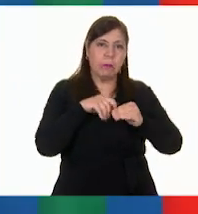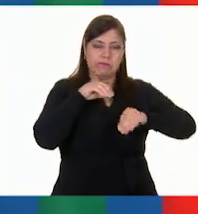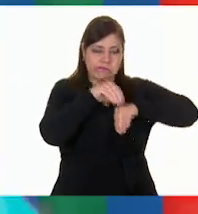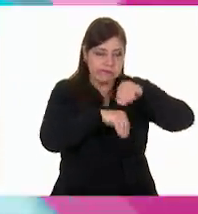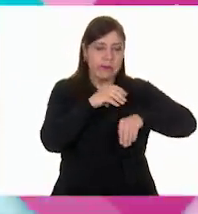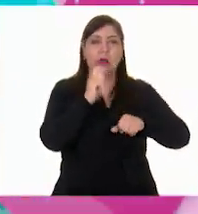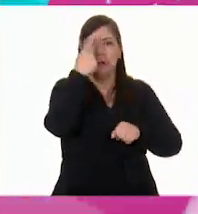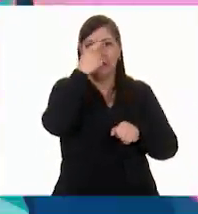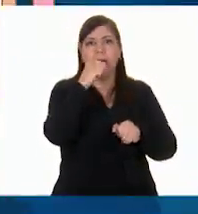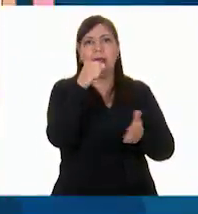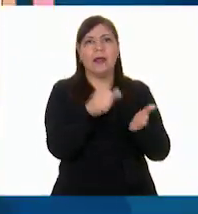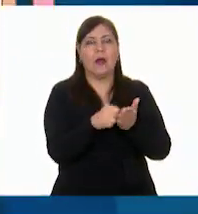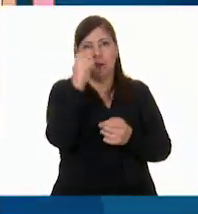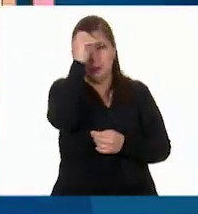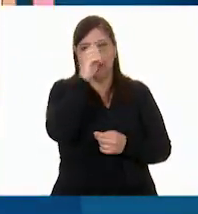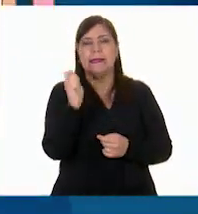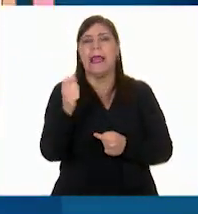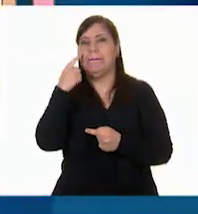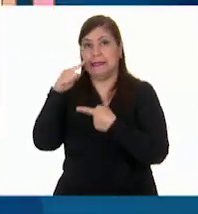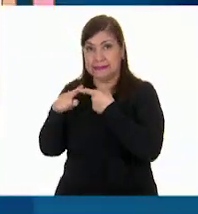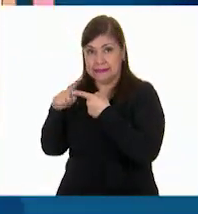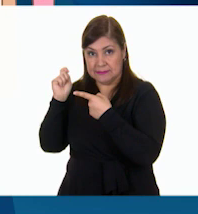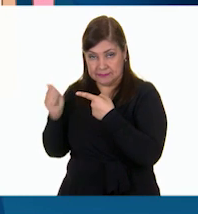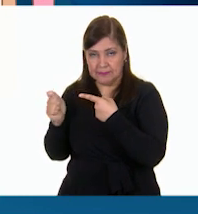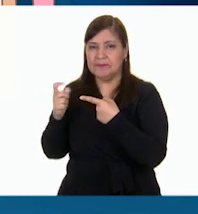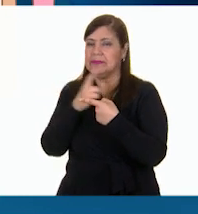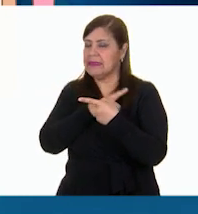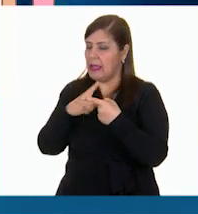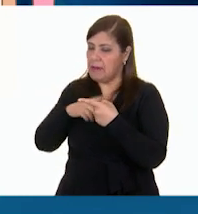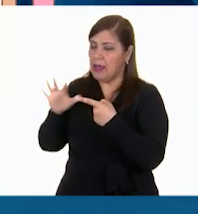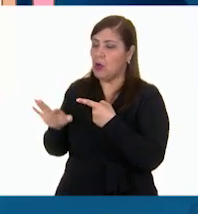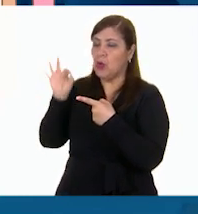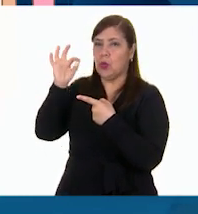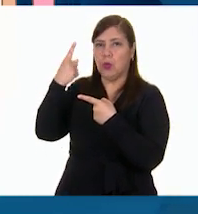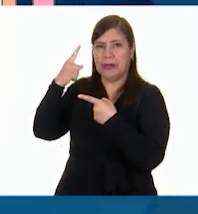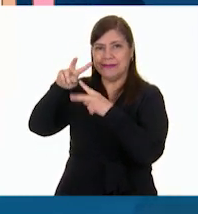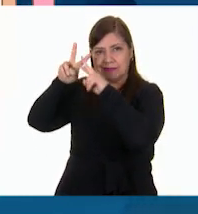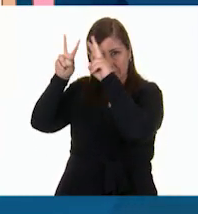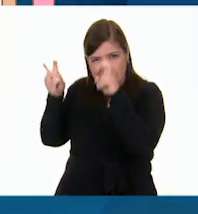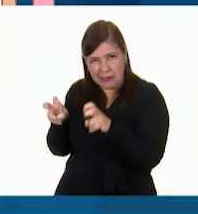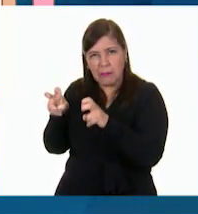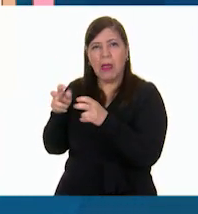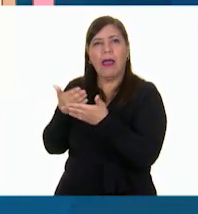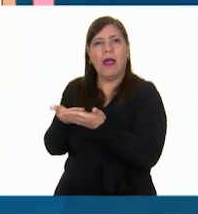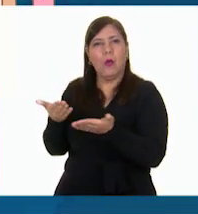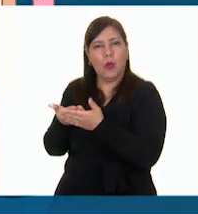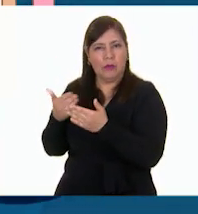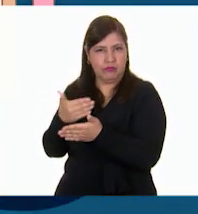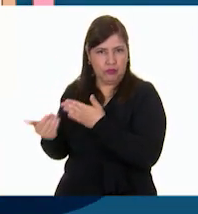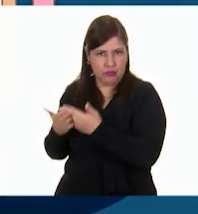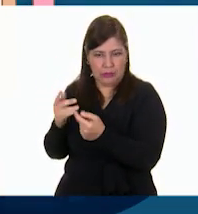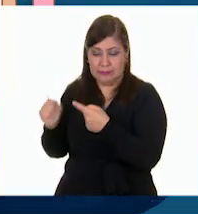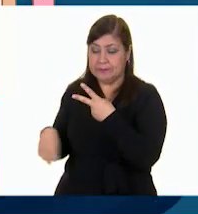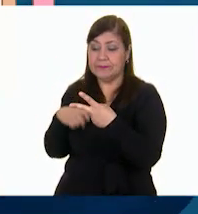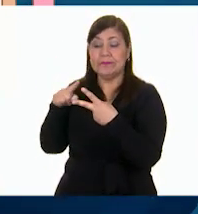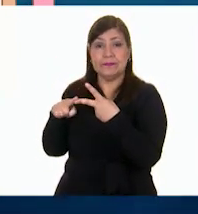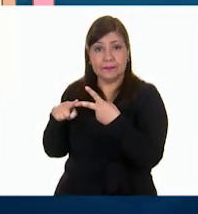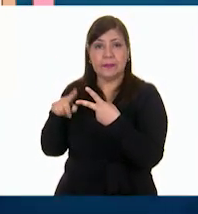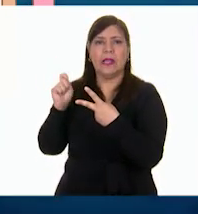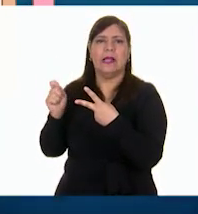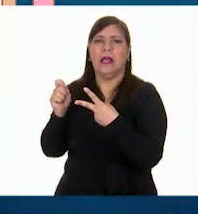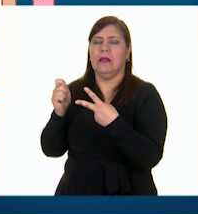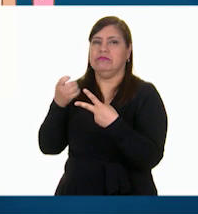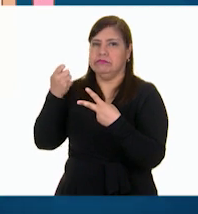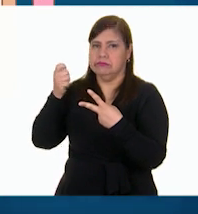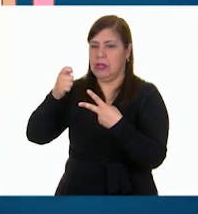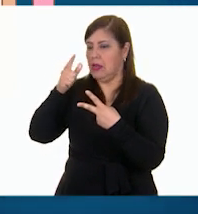mi querida Gaby. La primera es que aborde un tema específico de actualidad. La segunda, que utilice lenguaje